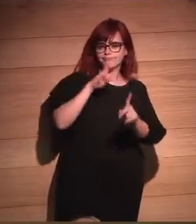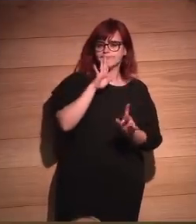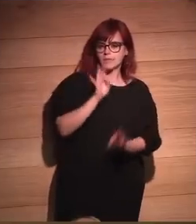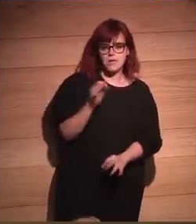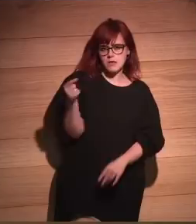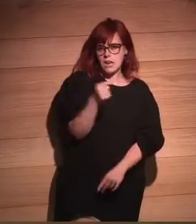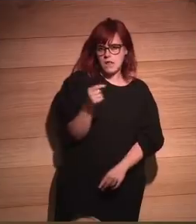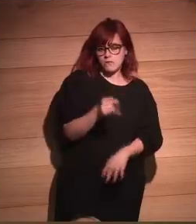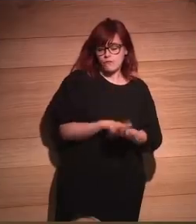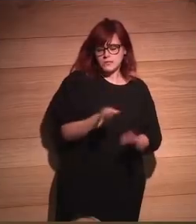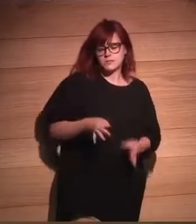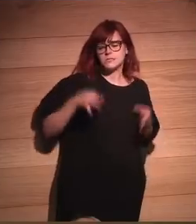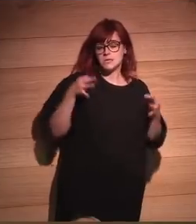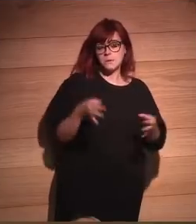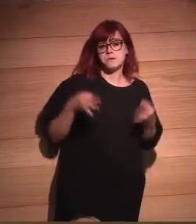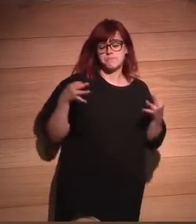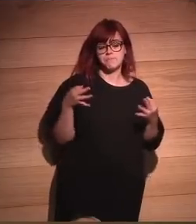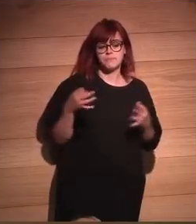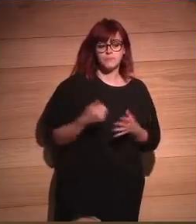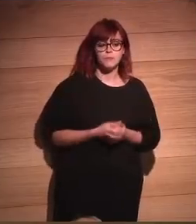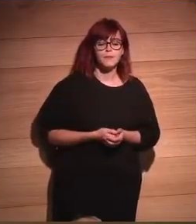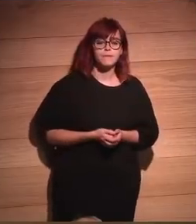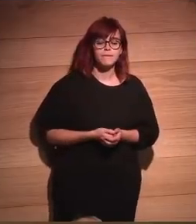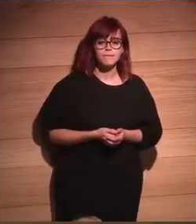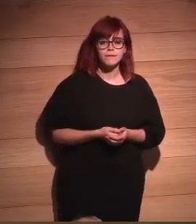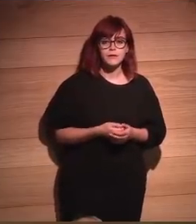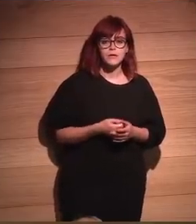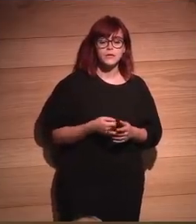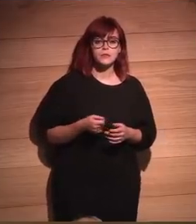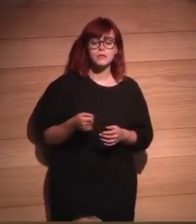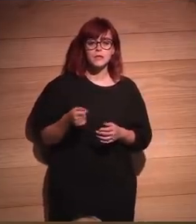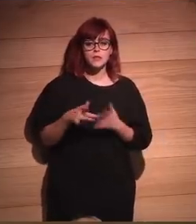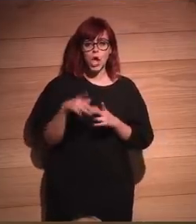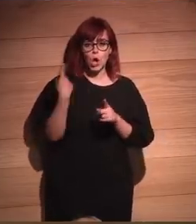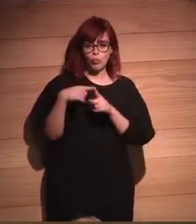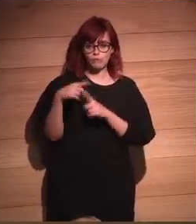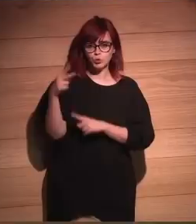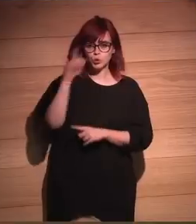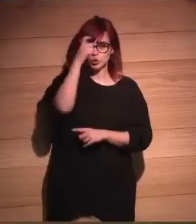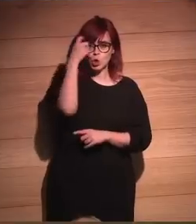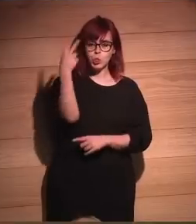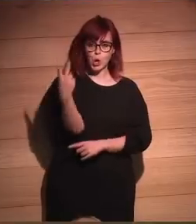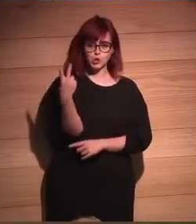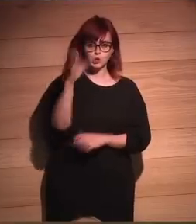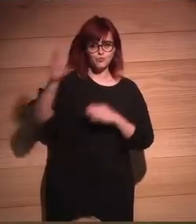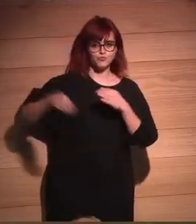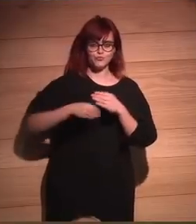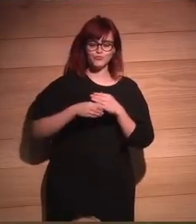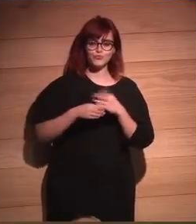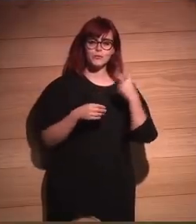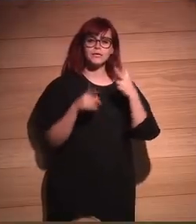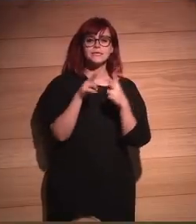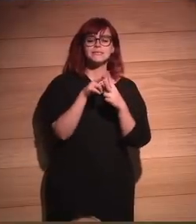nefasta del futuro que nos espera. Sí. Permítame que añada dos conceptos a esta visión. El primer concepto es